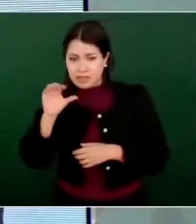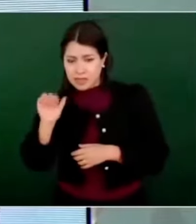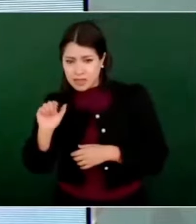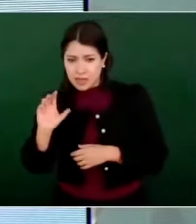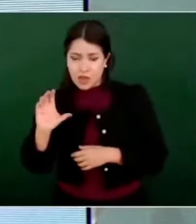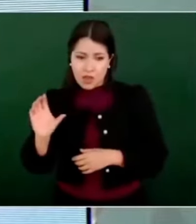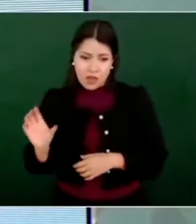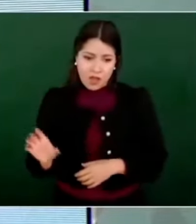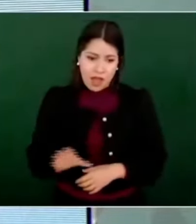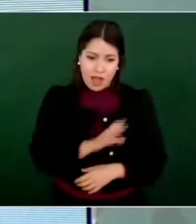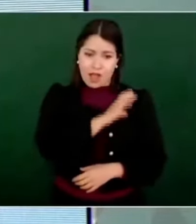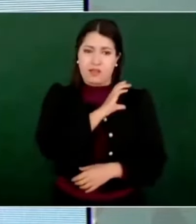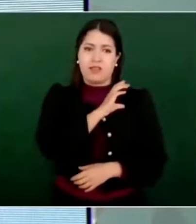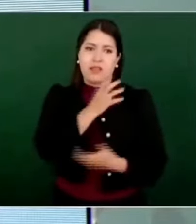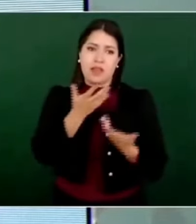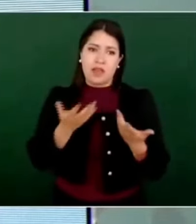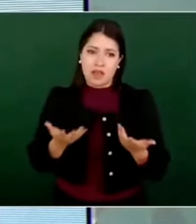x